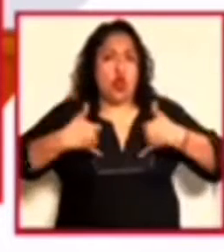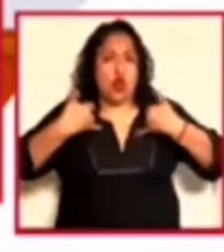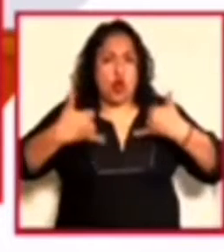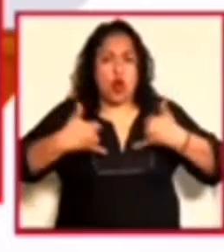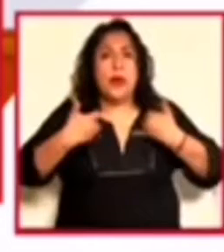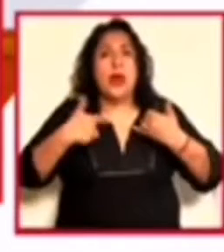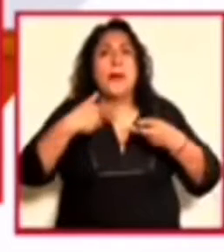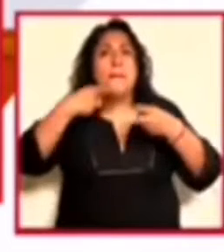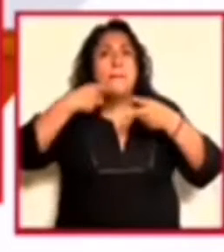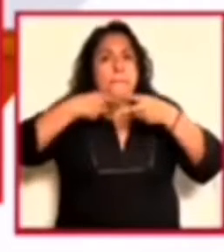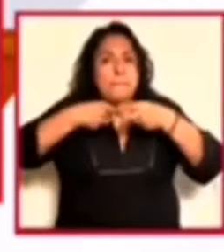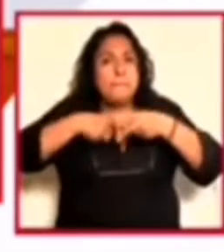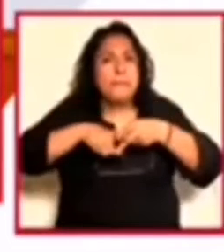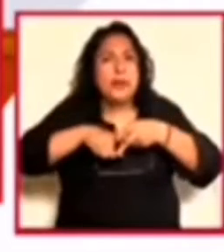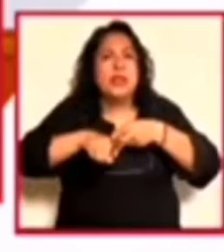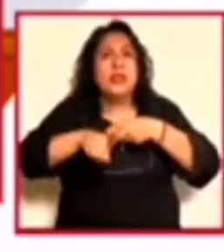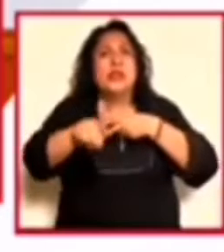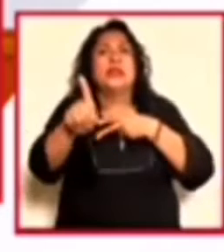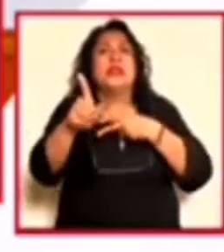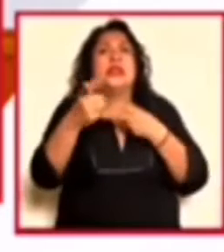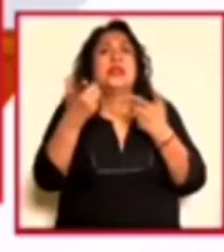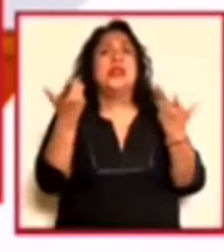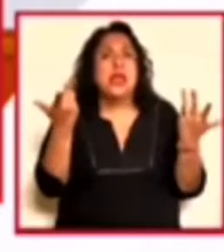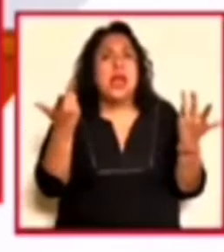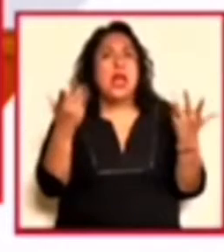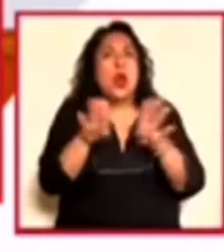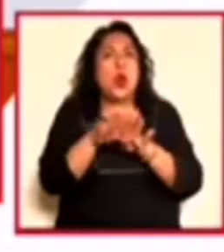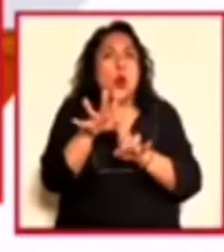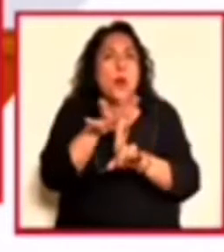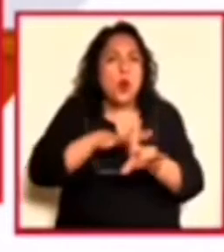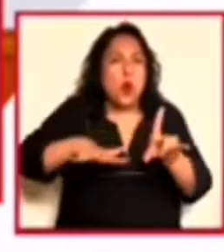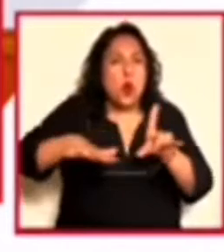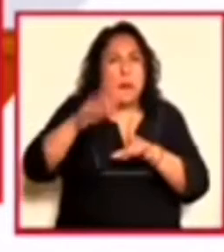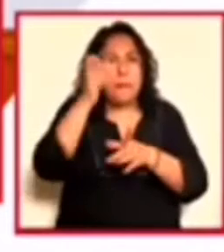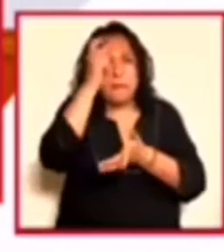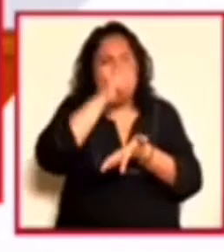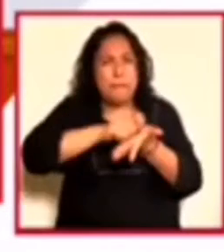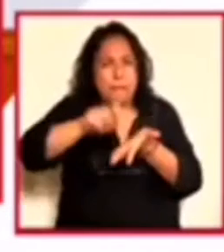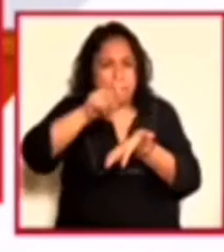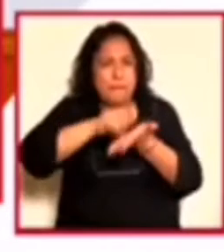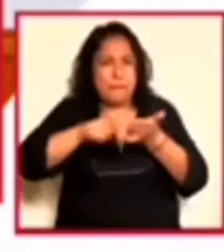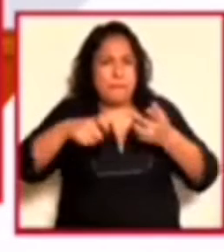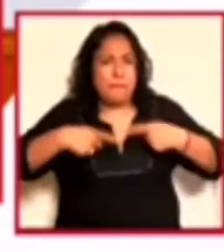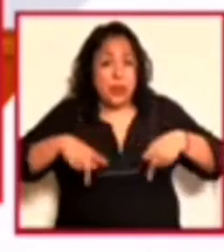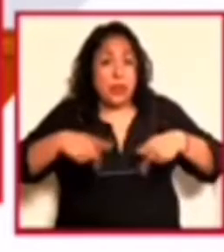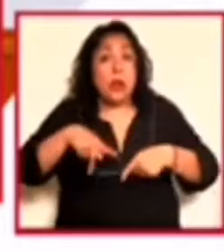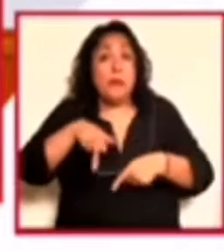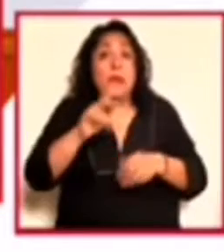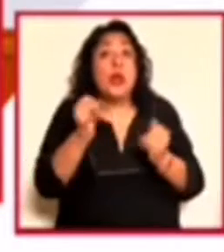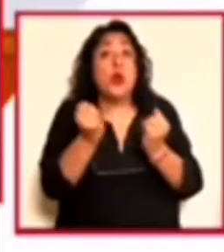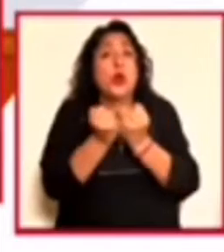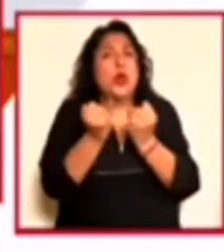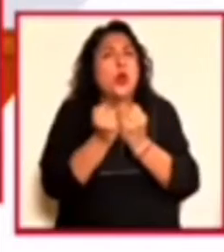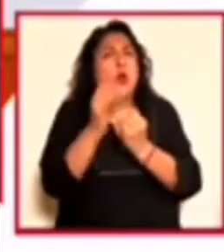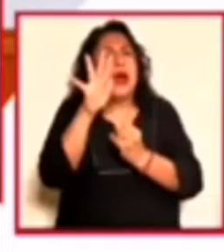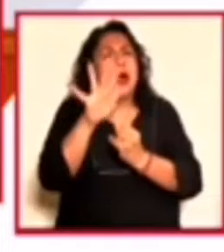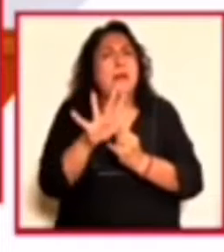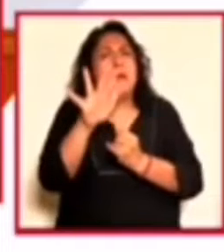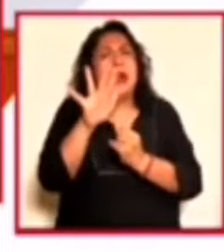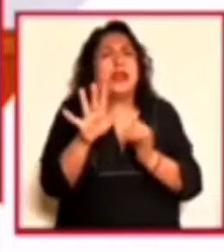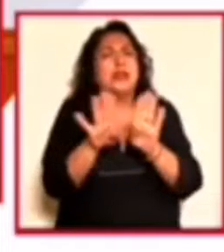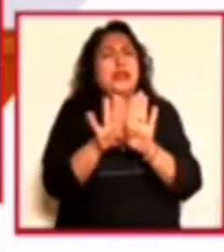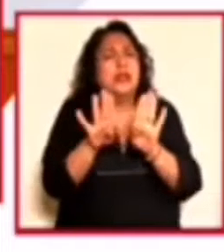empecé a entrar en ese círculo de escritores, pero también era como el Orlando de Virginia